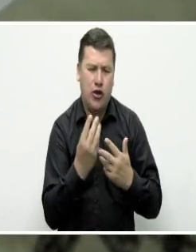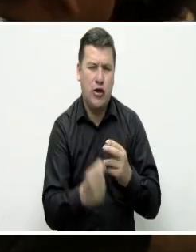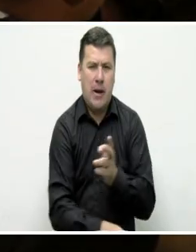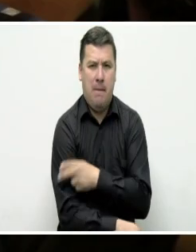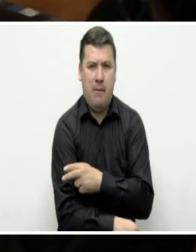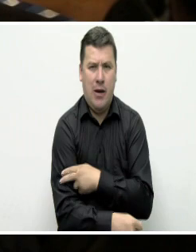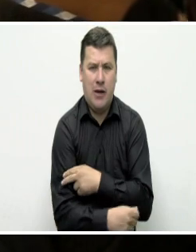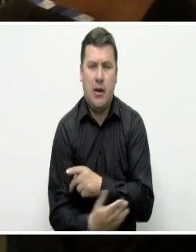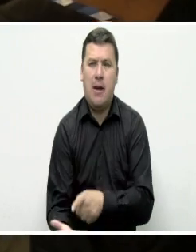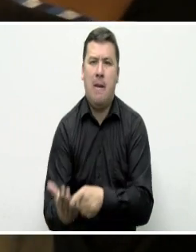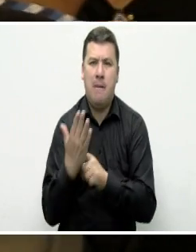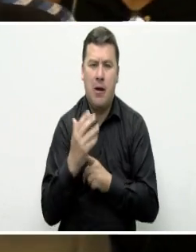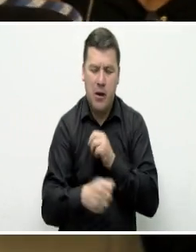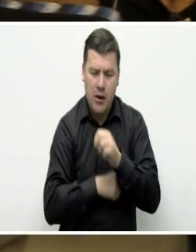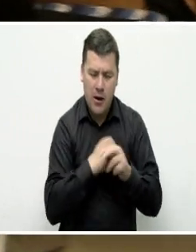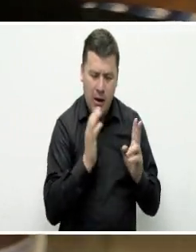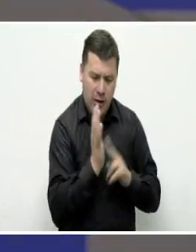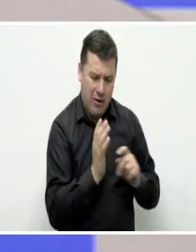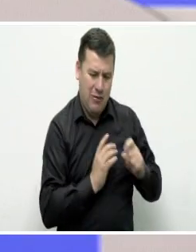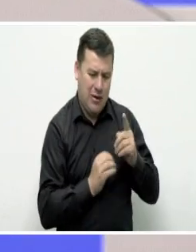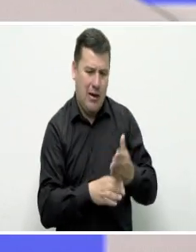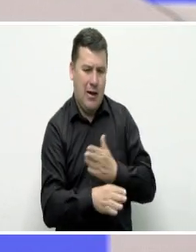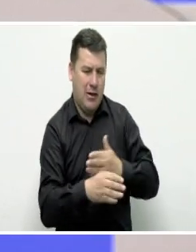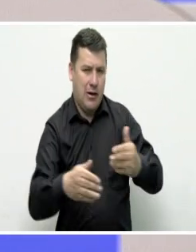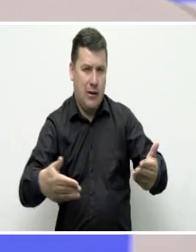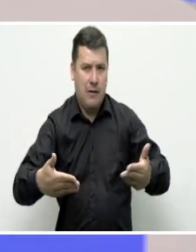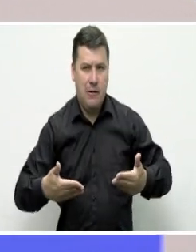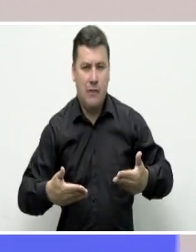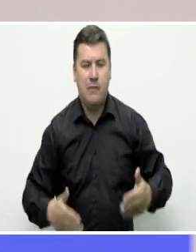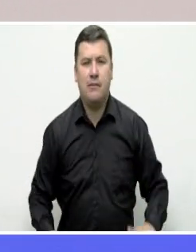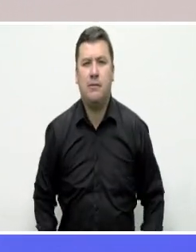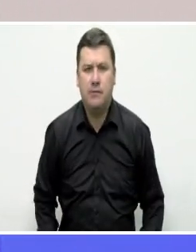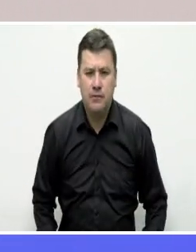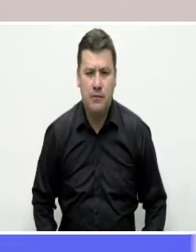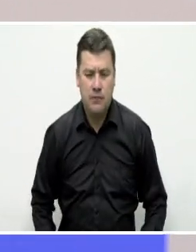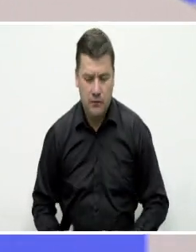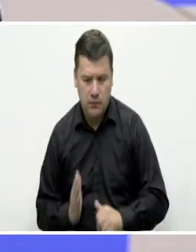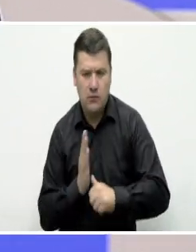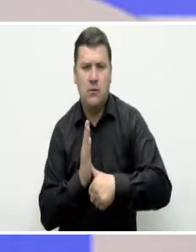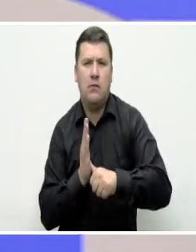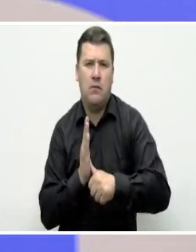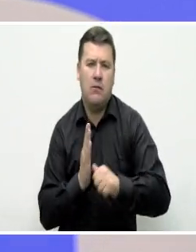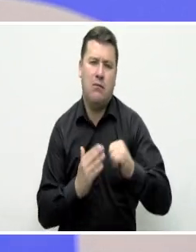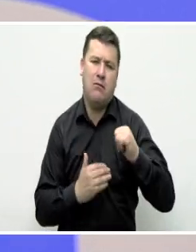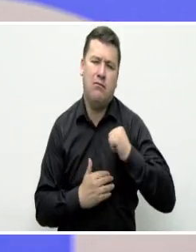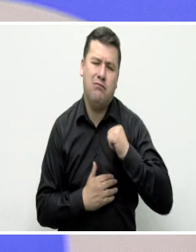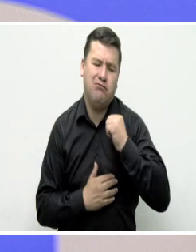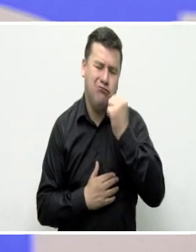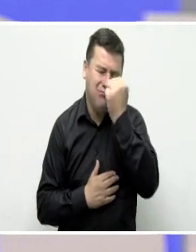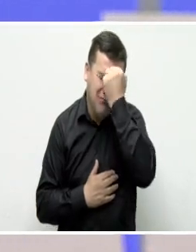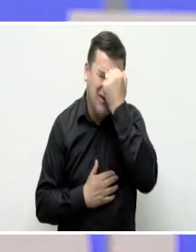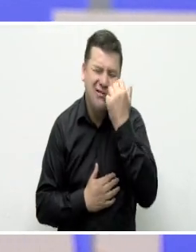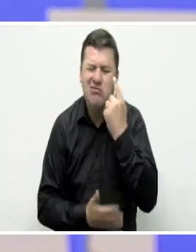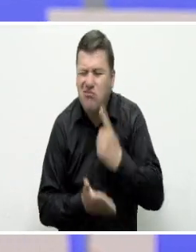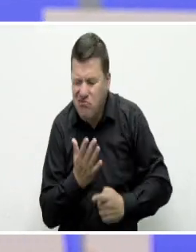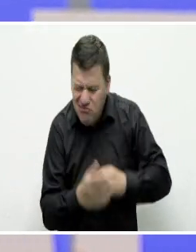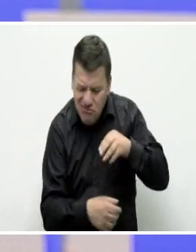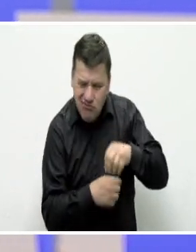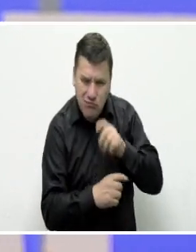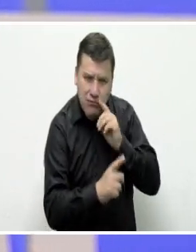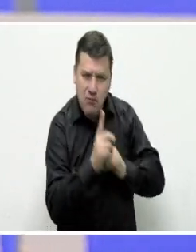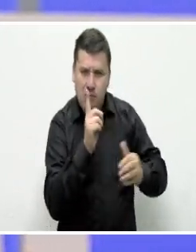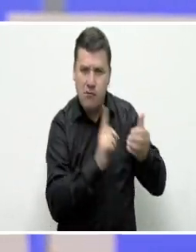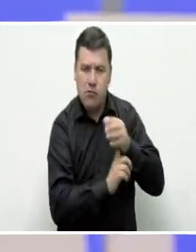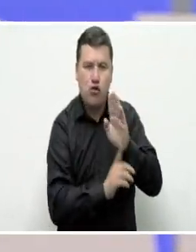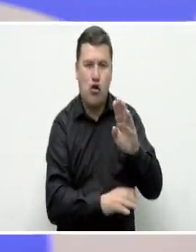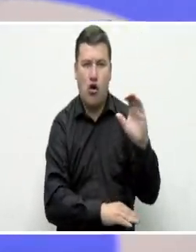se presentaron en el año 2017. La registraduría tiene 2 funciones misionales: la identificación de